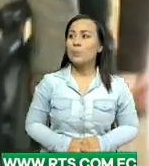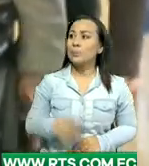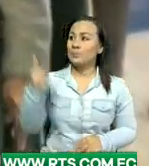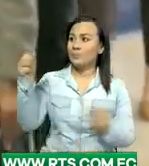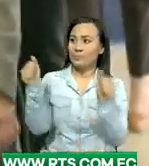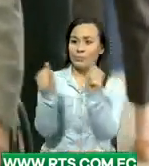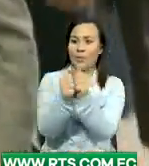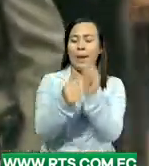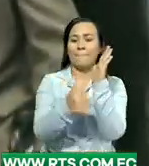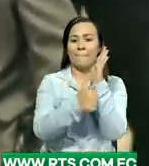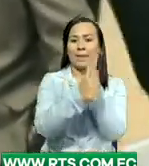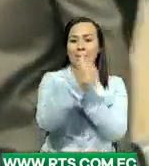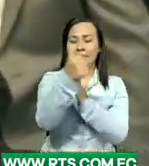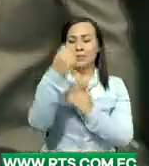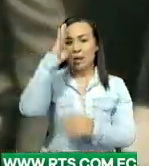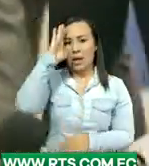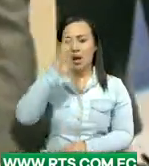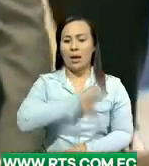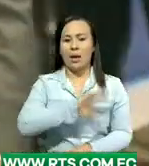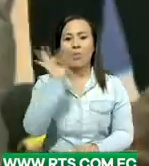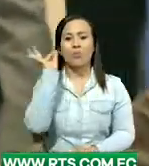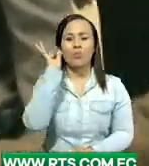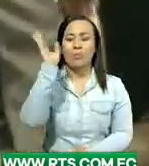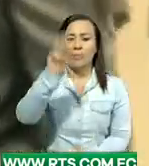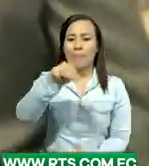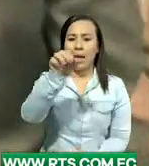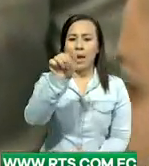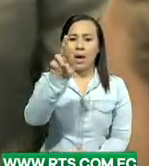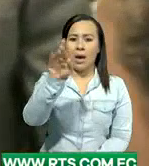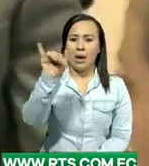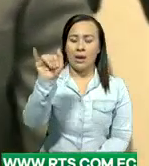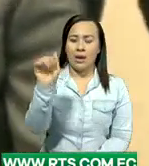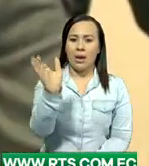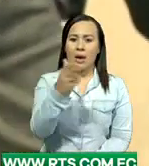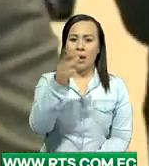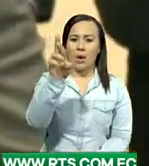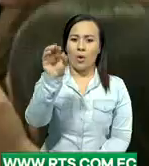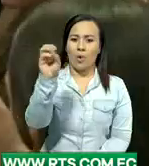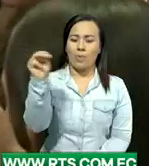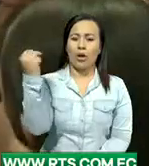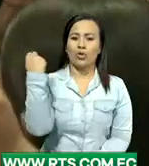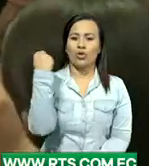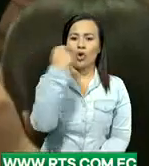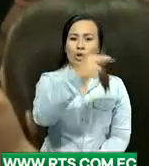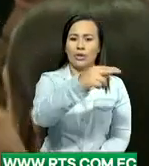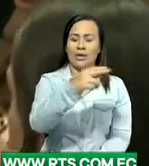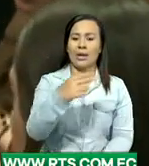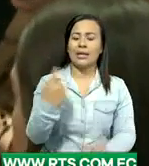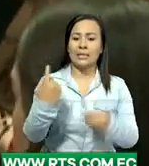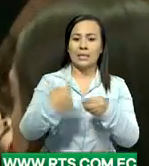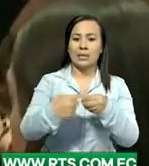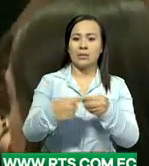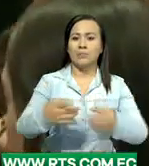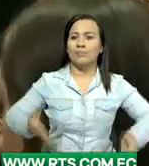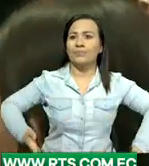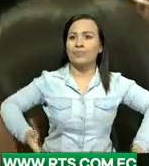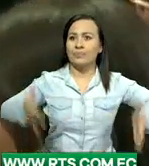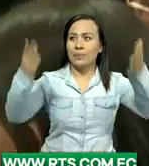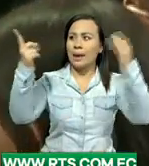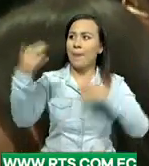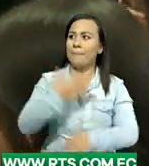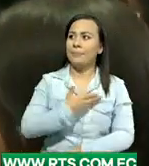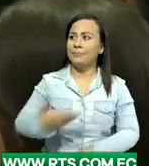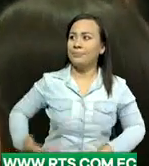Acompañado por la ministra del Interior, María Paula Romo, hasta el Hospital Metropolitano en el norte de la capital, llegó el presidente Lenín Moreno para